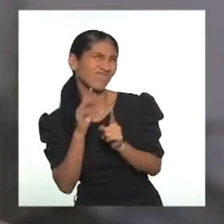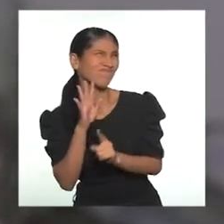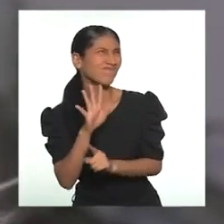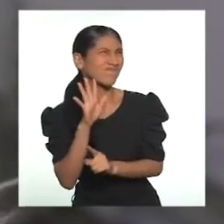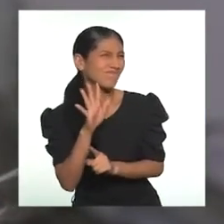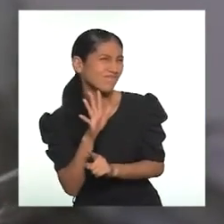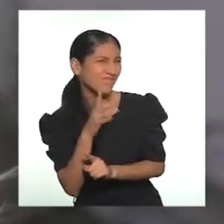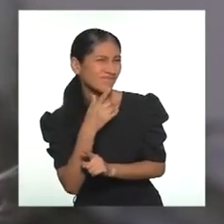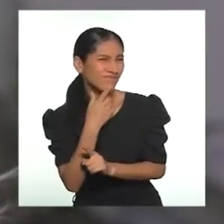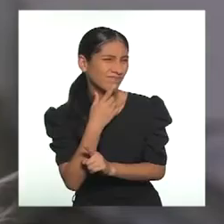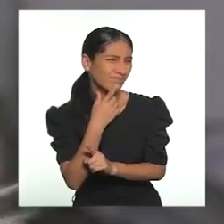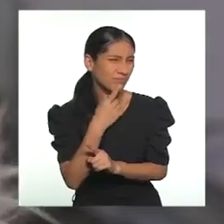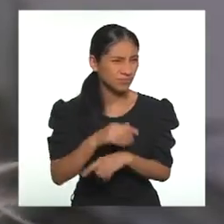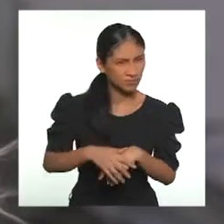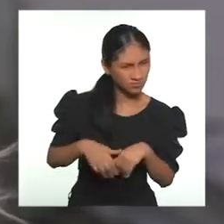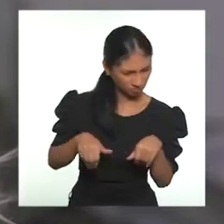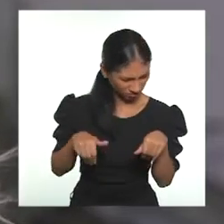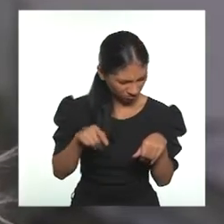¡Para un momento!